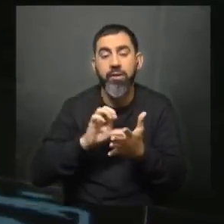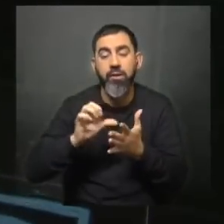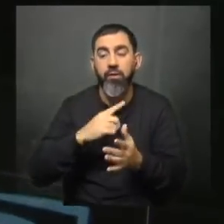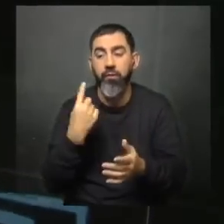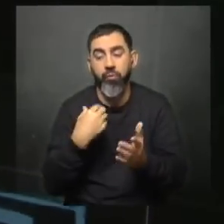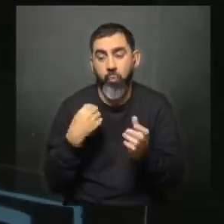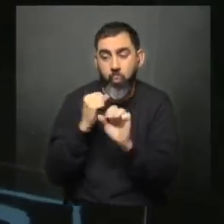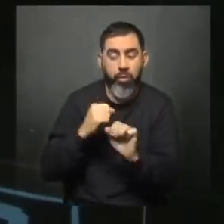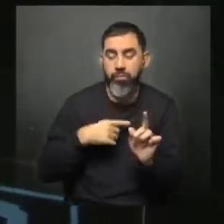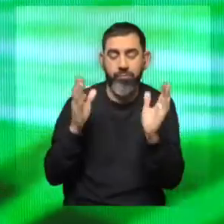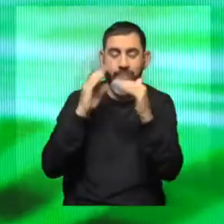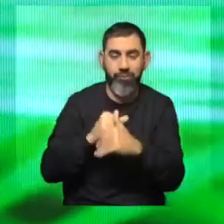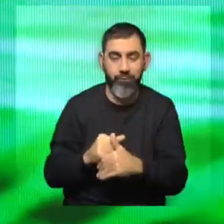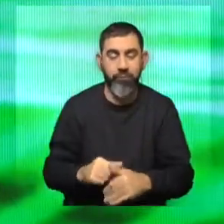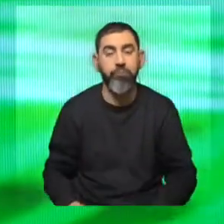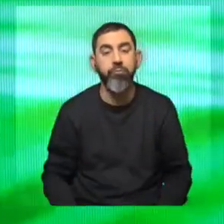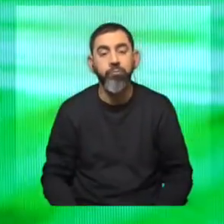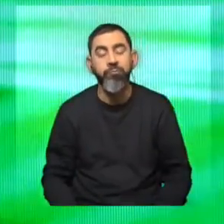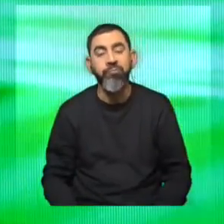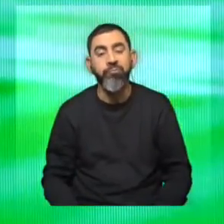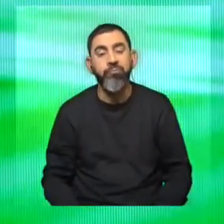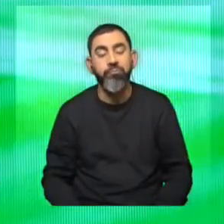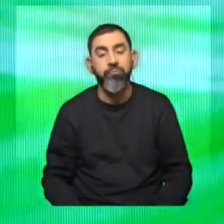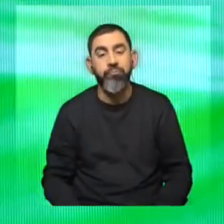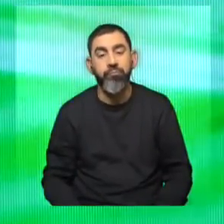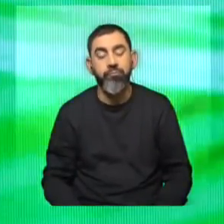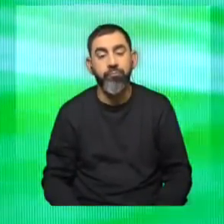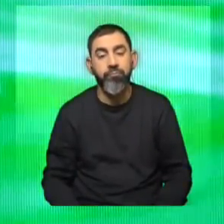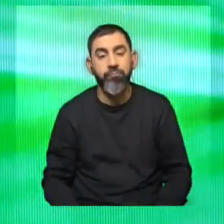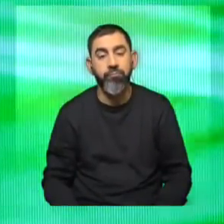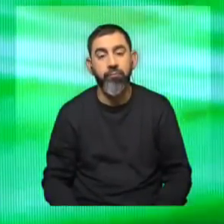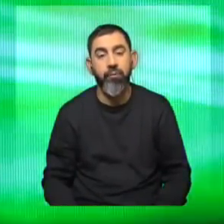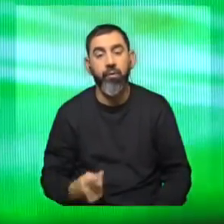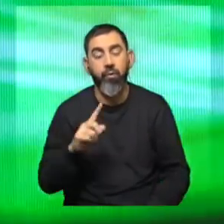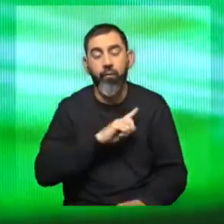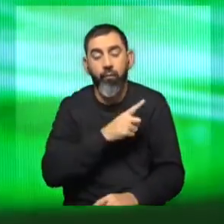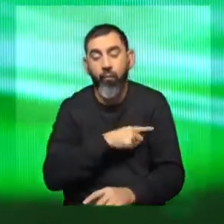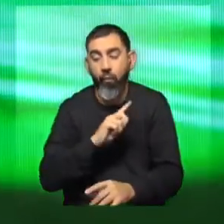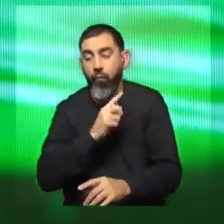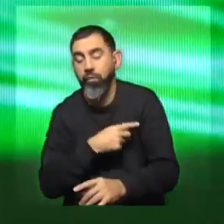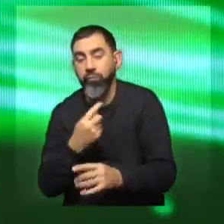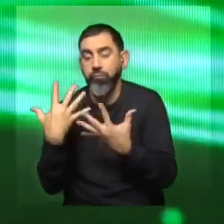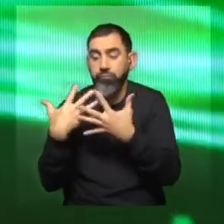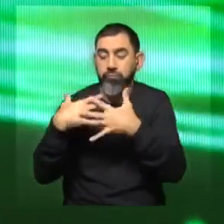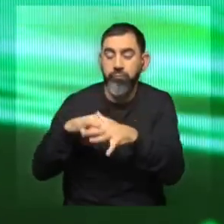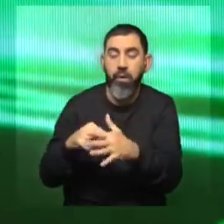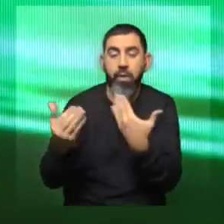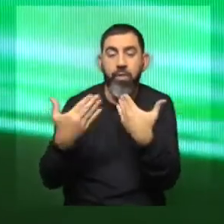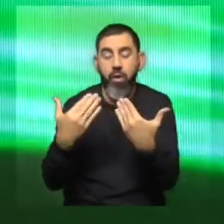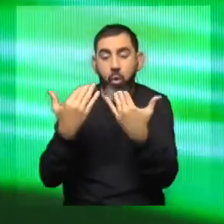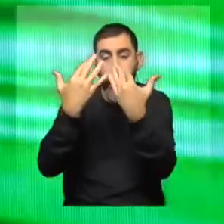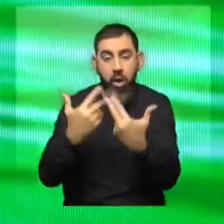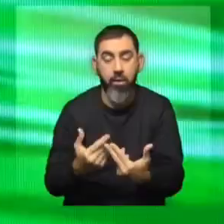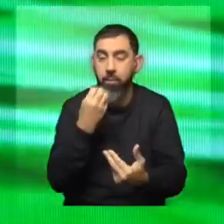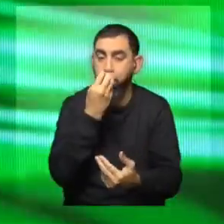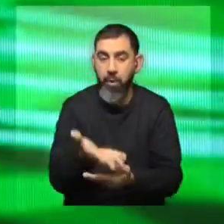solo puede y es importante justamente para no superponerlos los esfuerzos trabajar de forma dialogada hay una